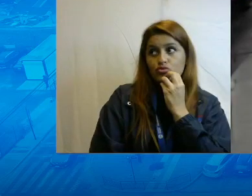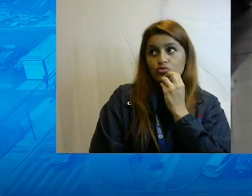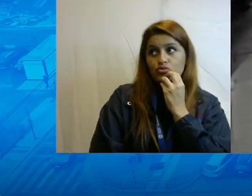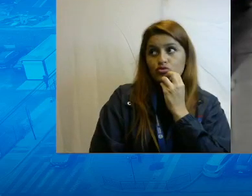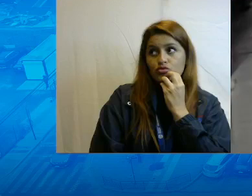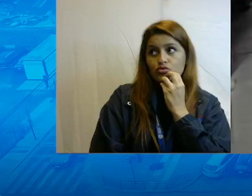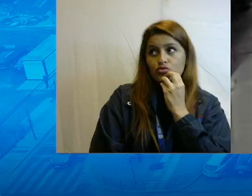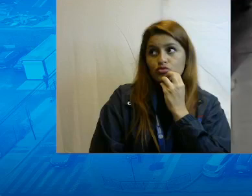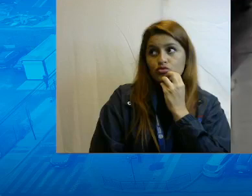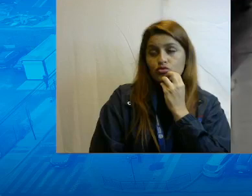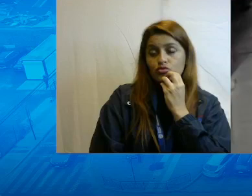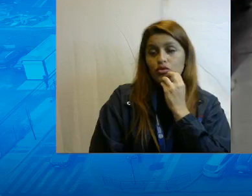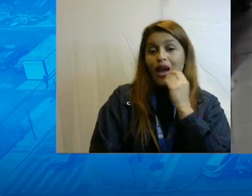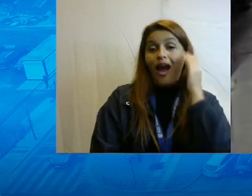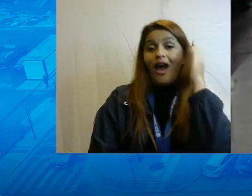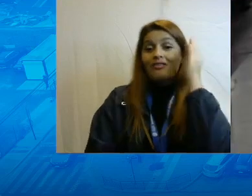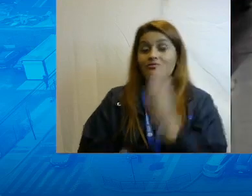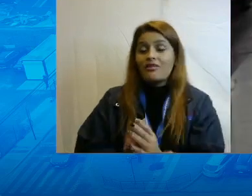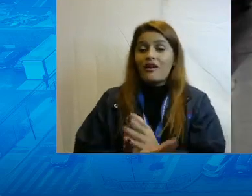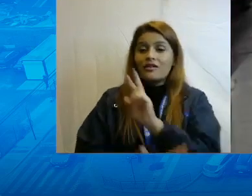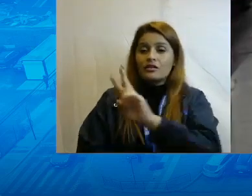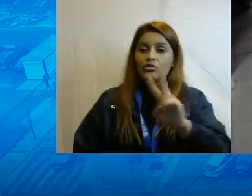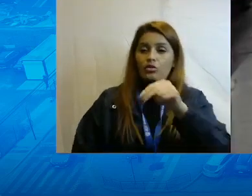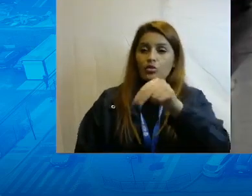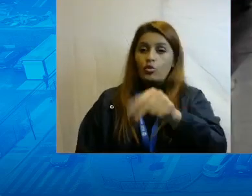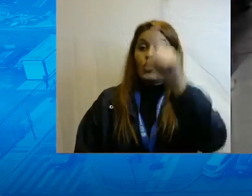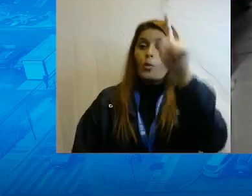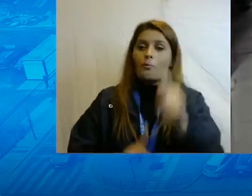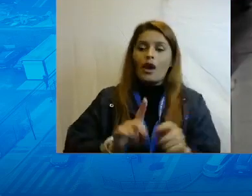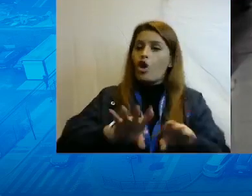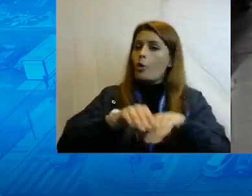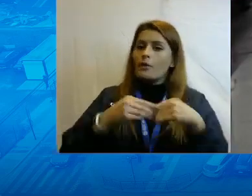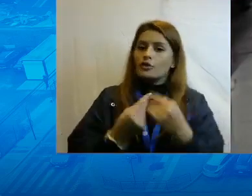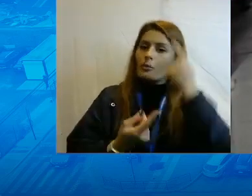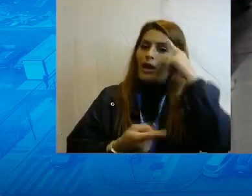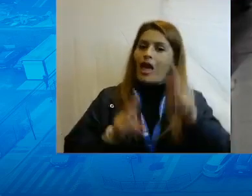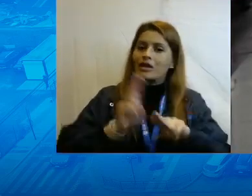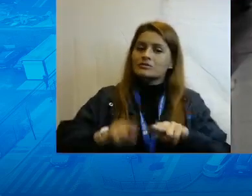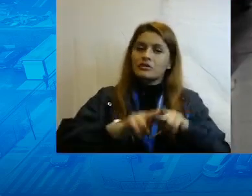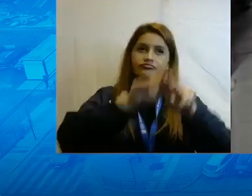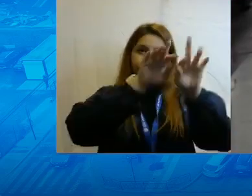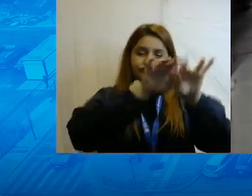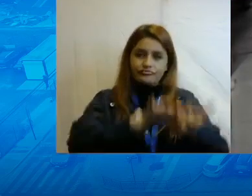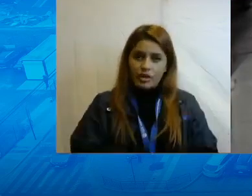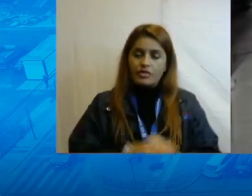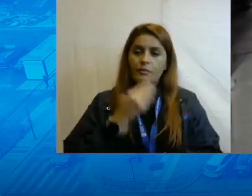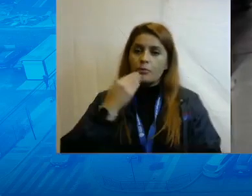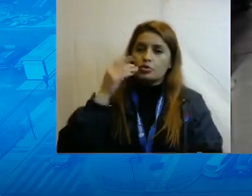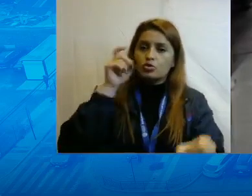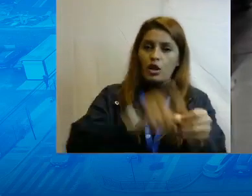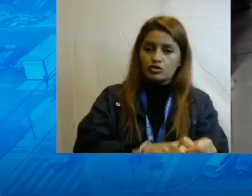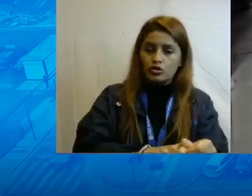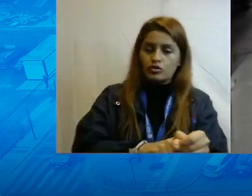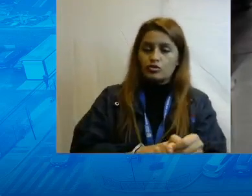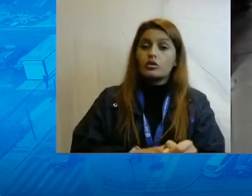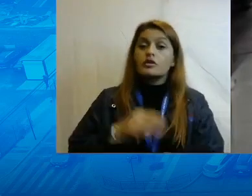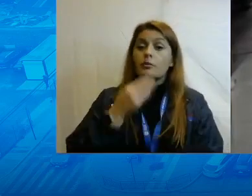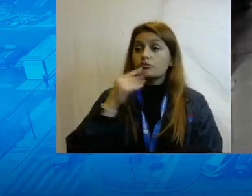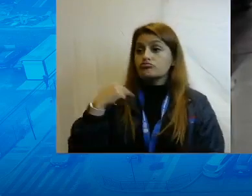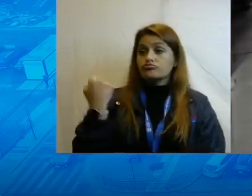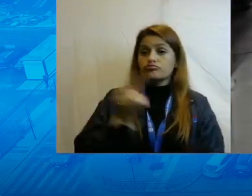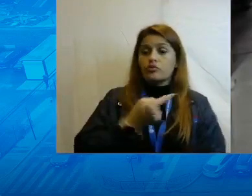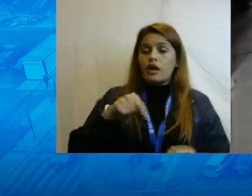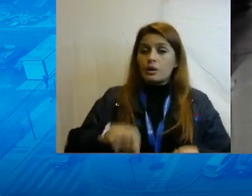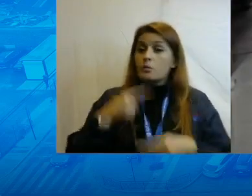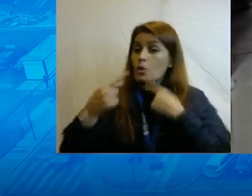Se recibirían postulaciones hasta el 22 de junio, es decir, un mes completo para poder realizar el formulario de postulaciones. Dentro de ese mes también vamos a estar abiertos a consulta.